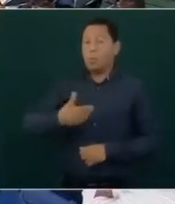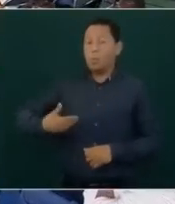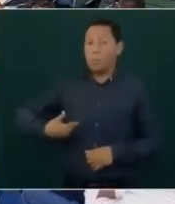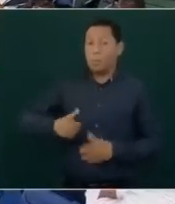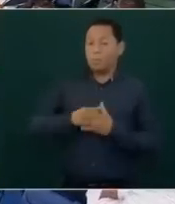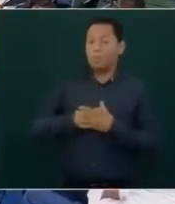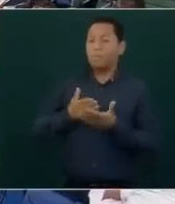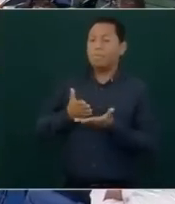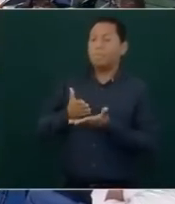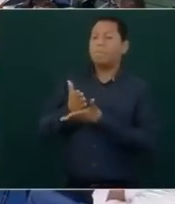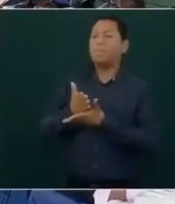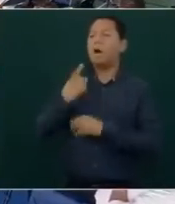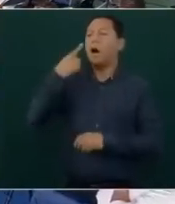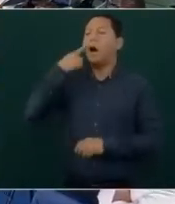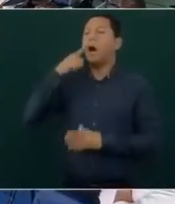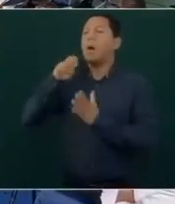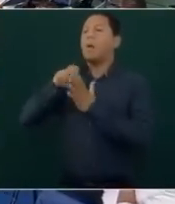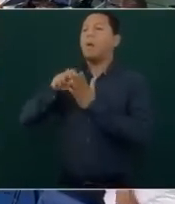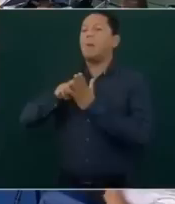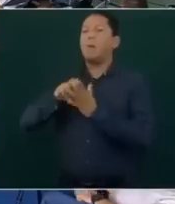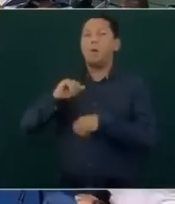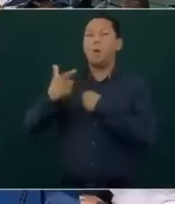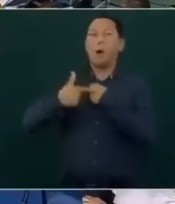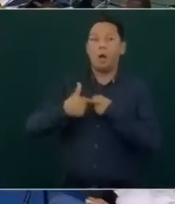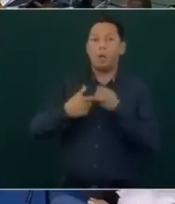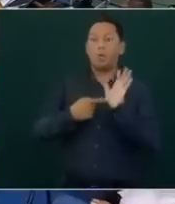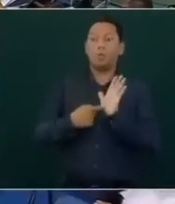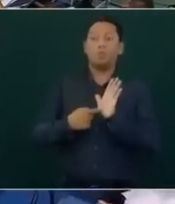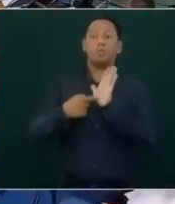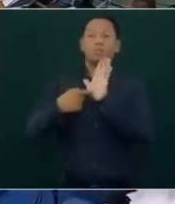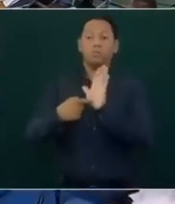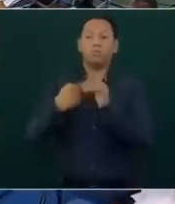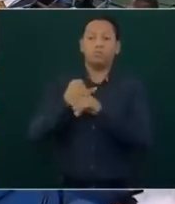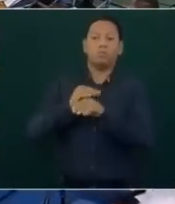lo que en su momento